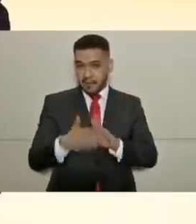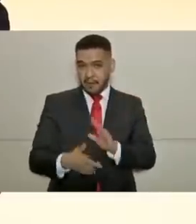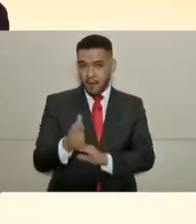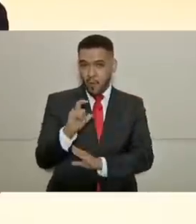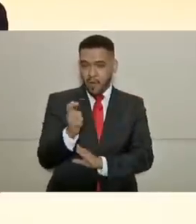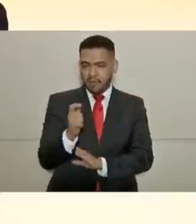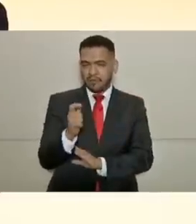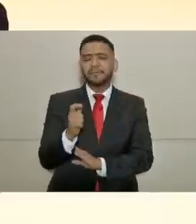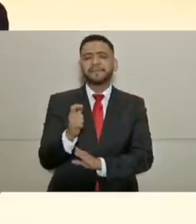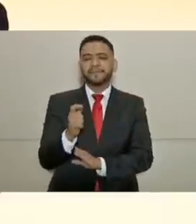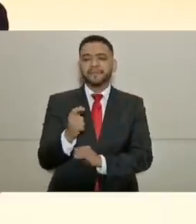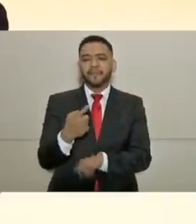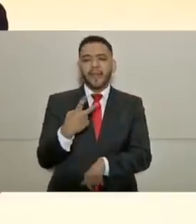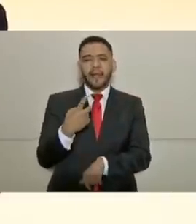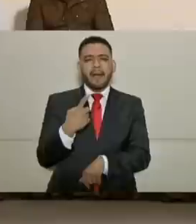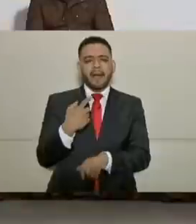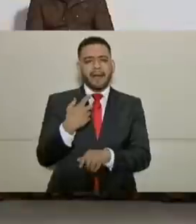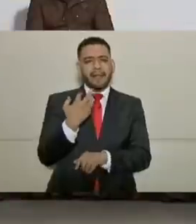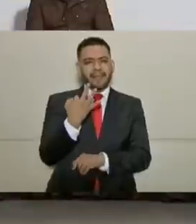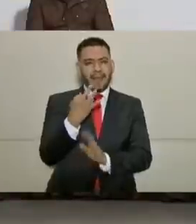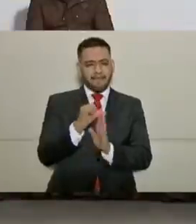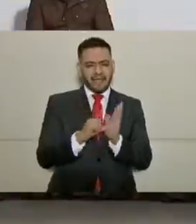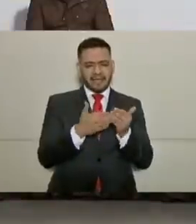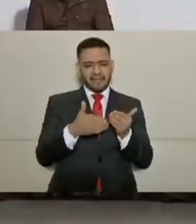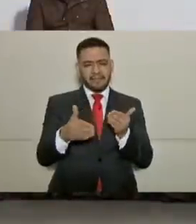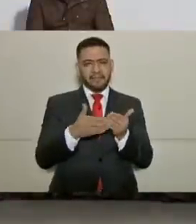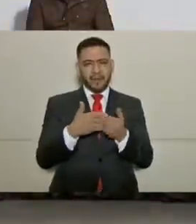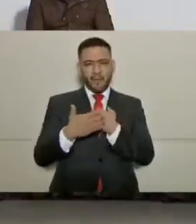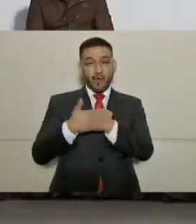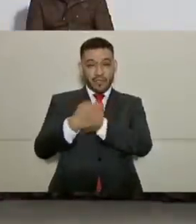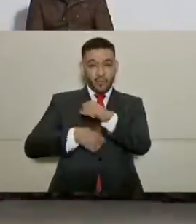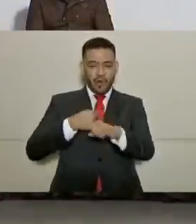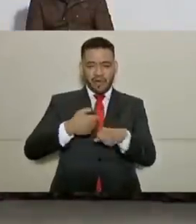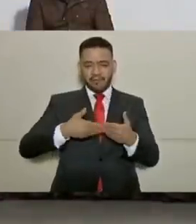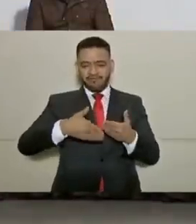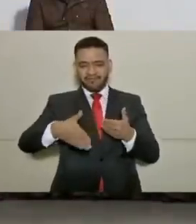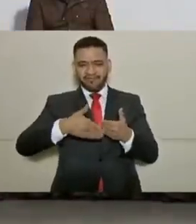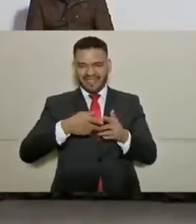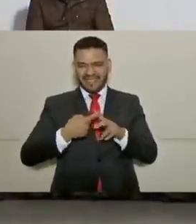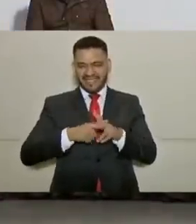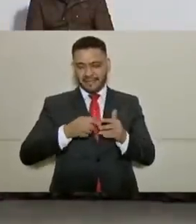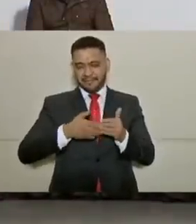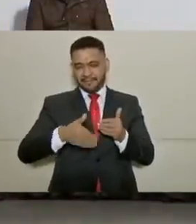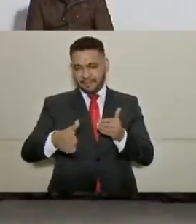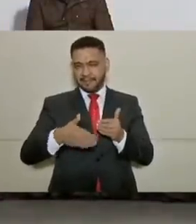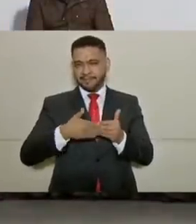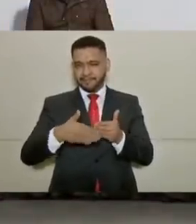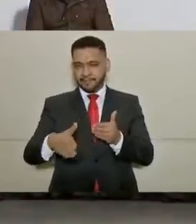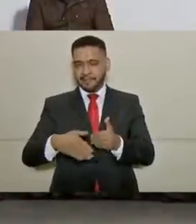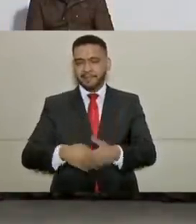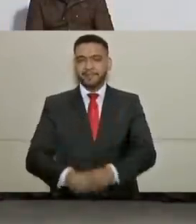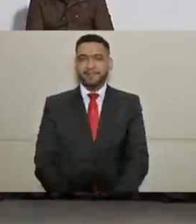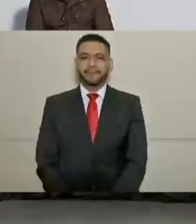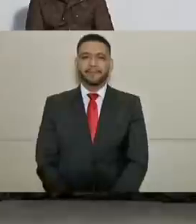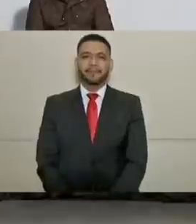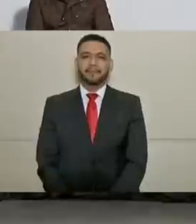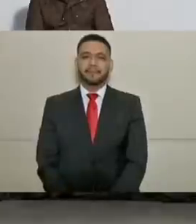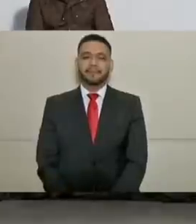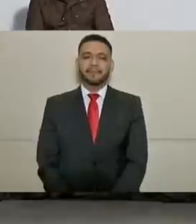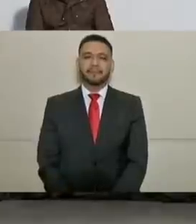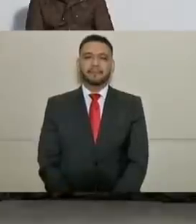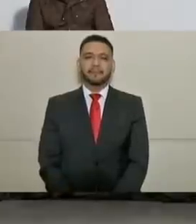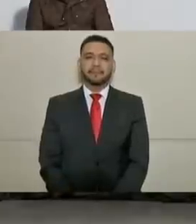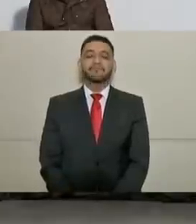primer trimestre del año próximo. Ya va a haber oportunidad de venir